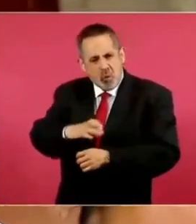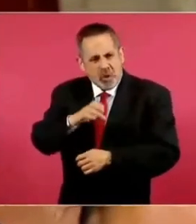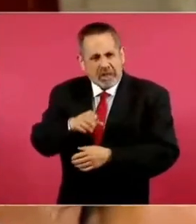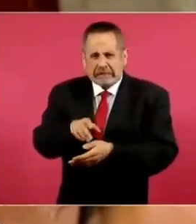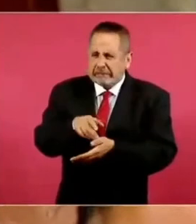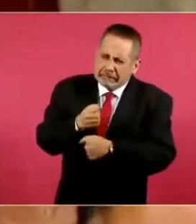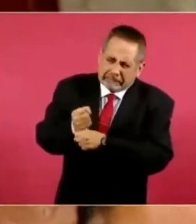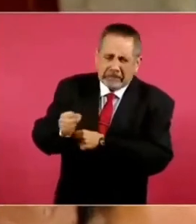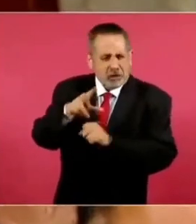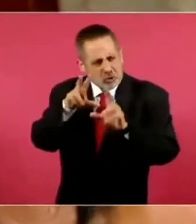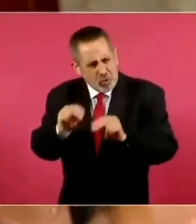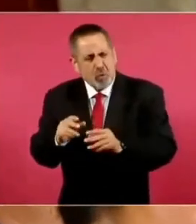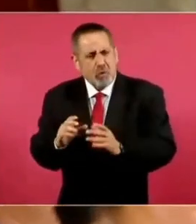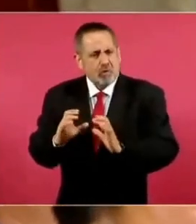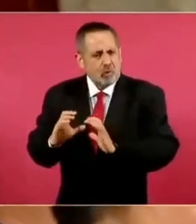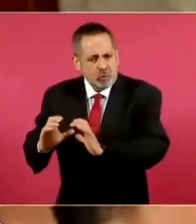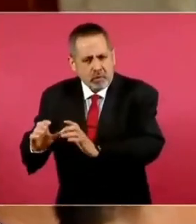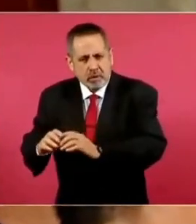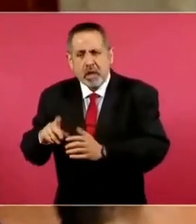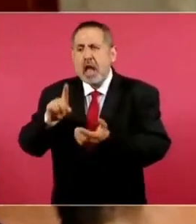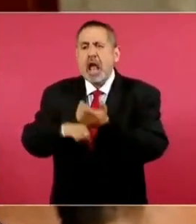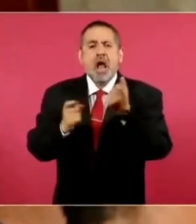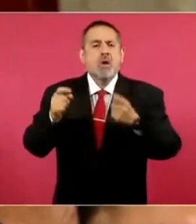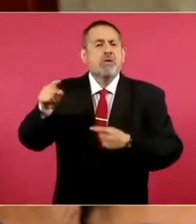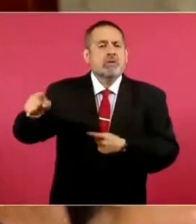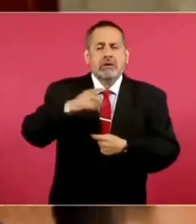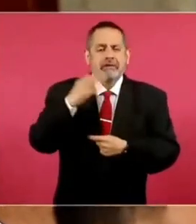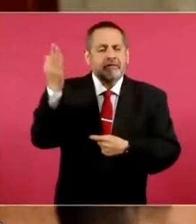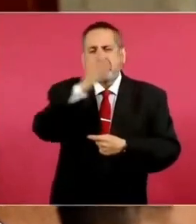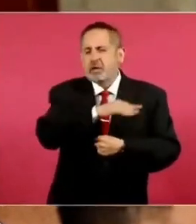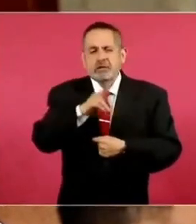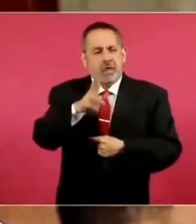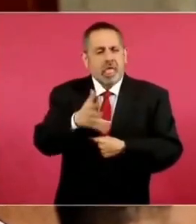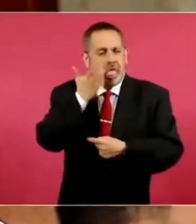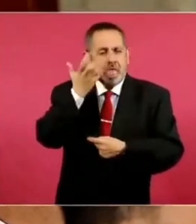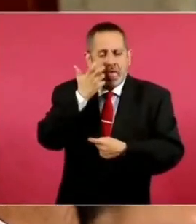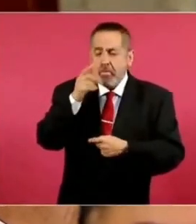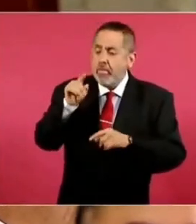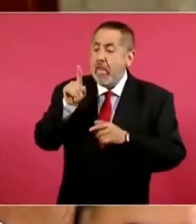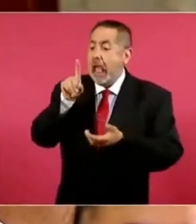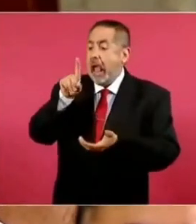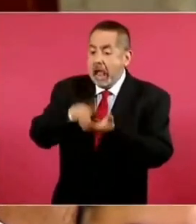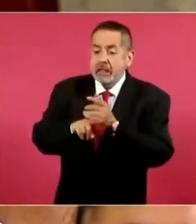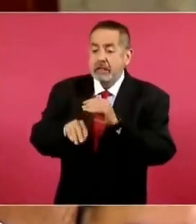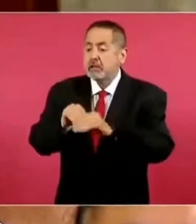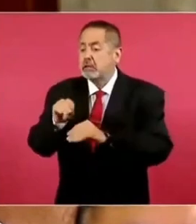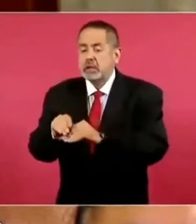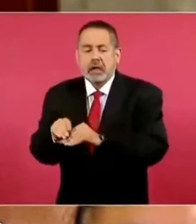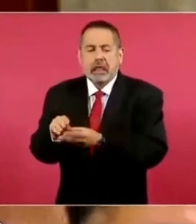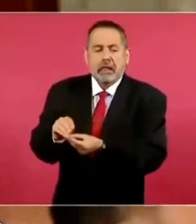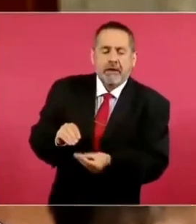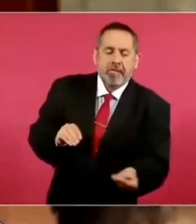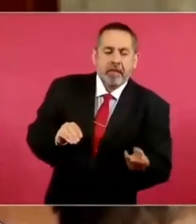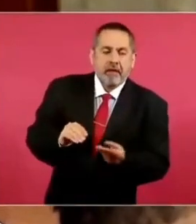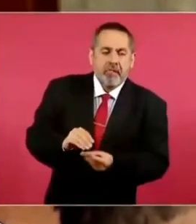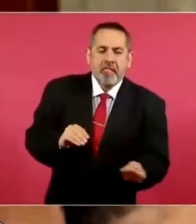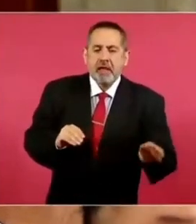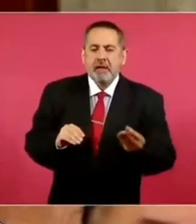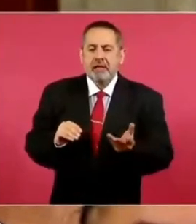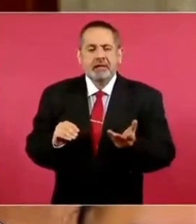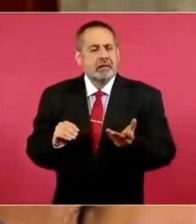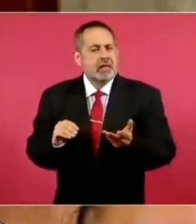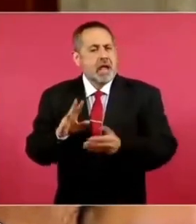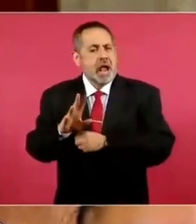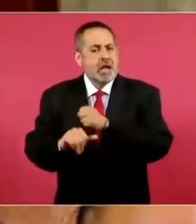algunos zoológicos falsos santuarios o unidades de manejo pueden ser vectores legales e ilegales para el tráfico de